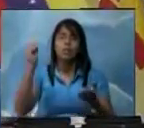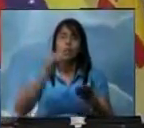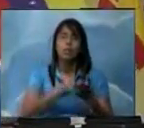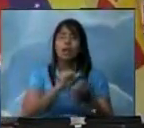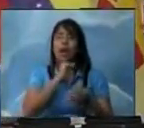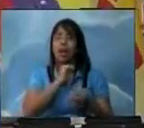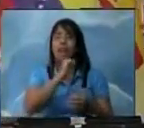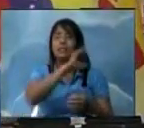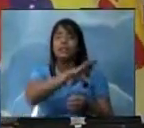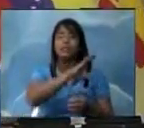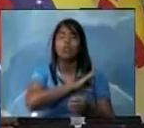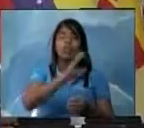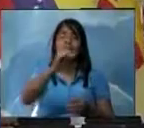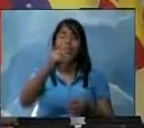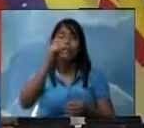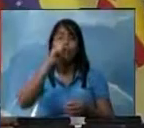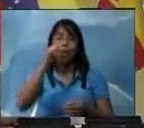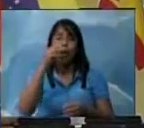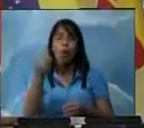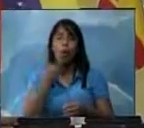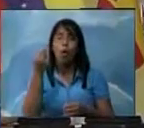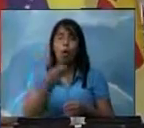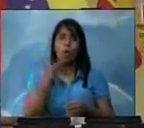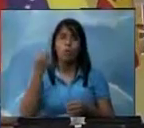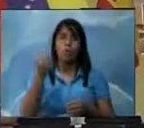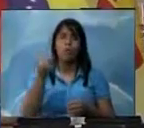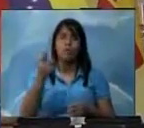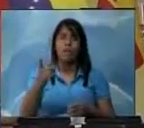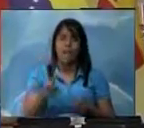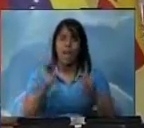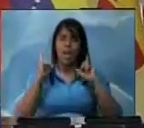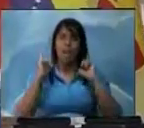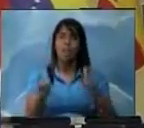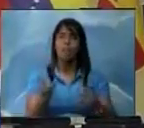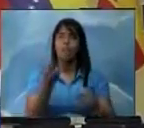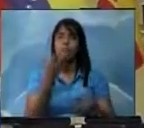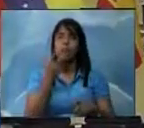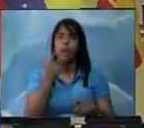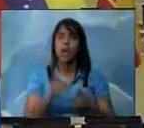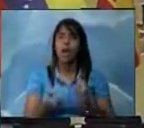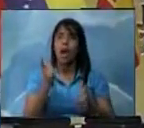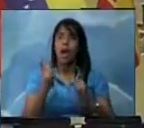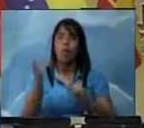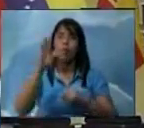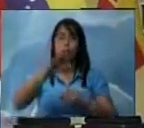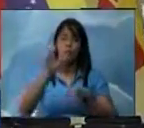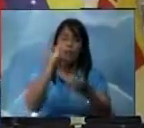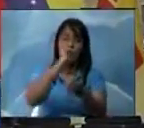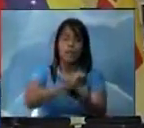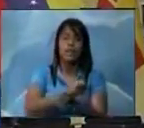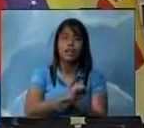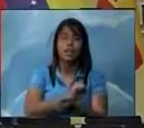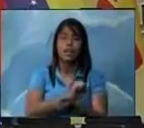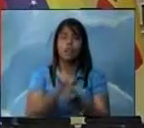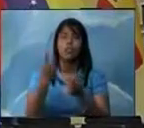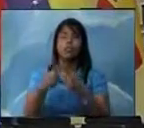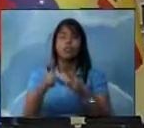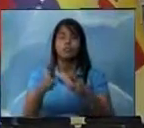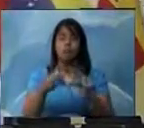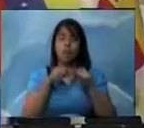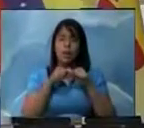la historia de Daniel, un joven ejemplar, aunque está en la esclavitud, pero